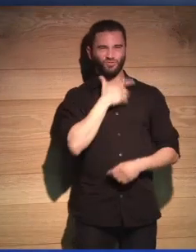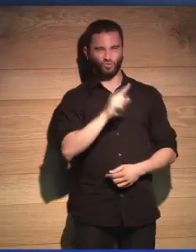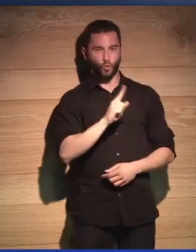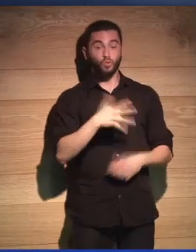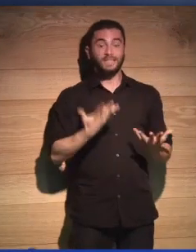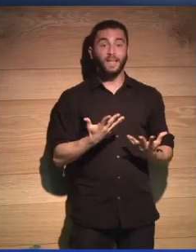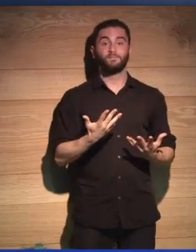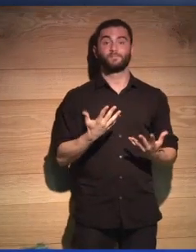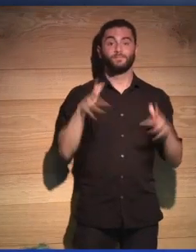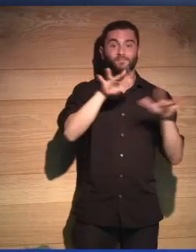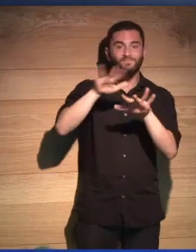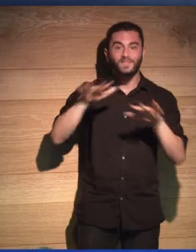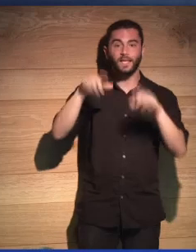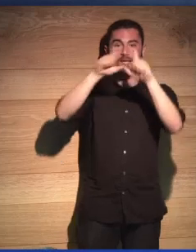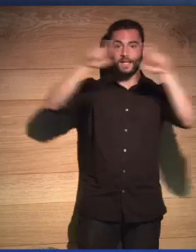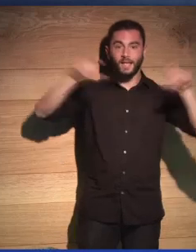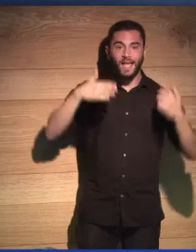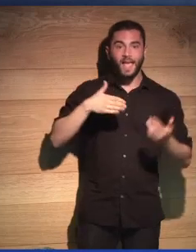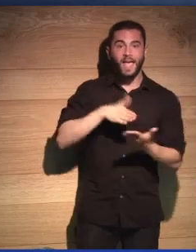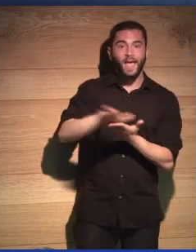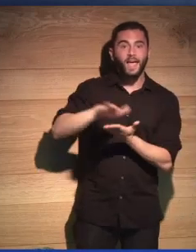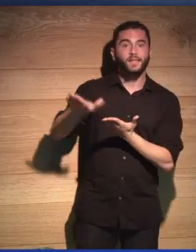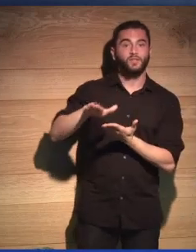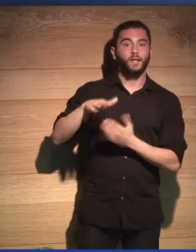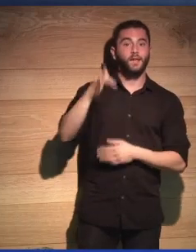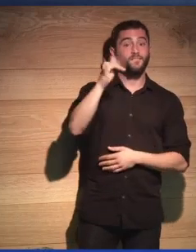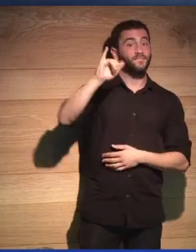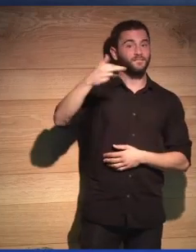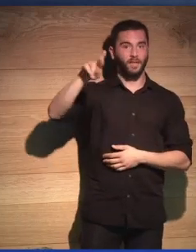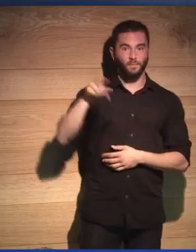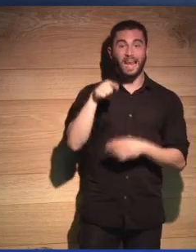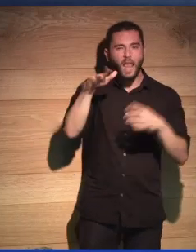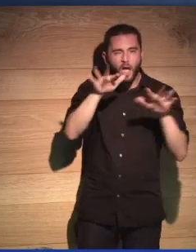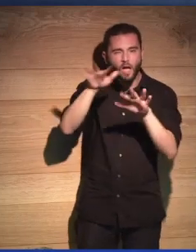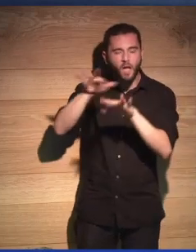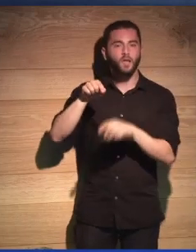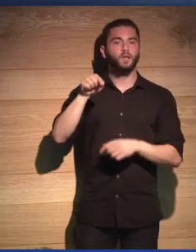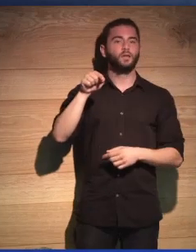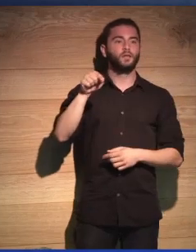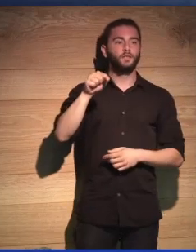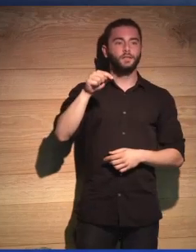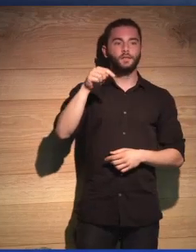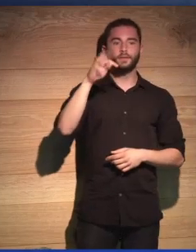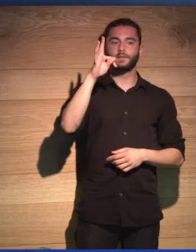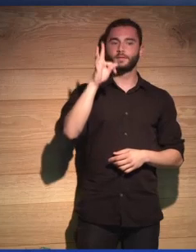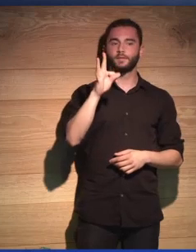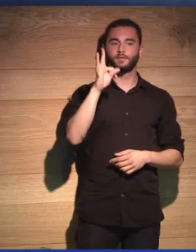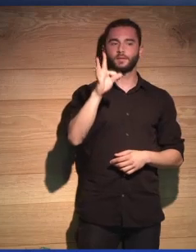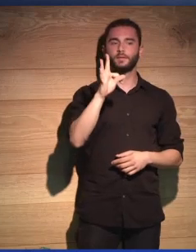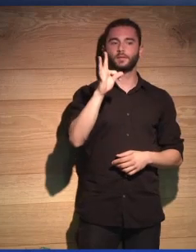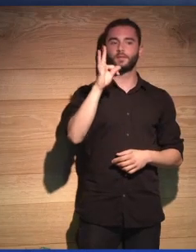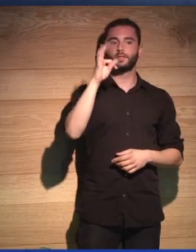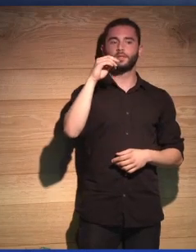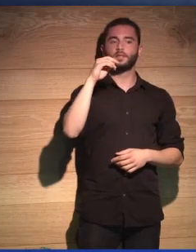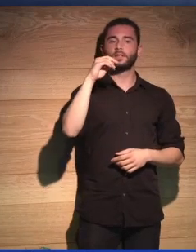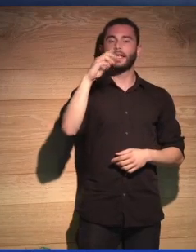convencer a la editorial Faber y Faber, cuyo editor fue nada más que T.S. Eliot, en